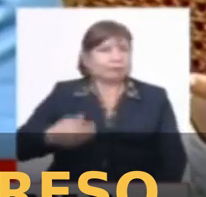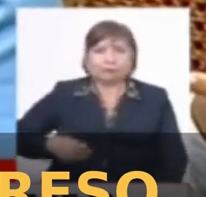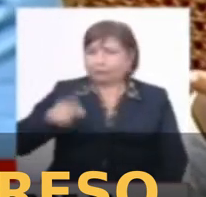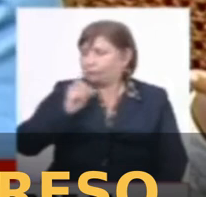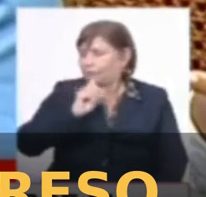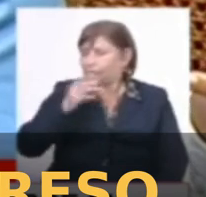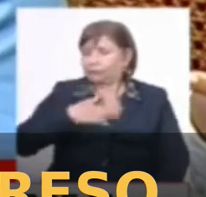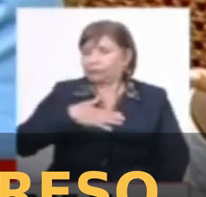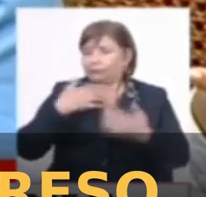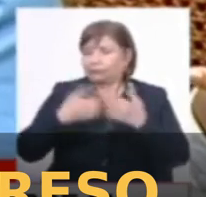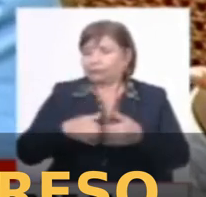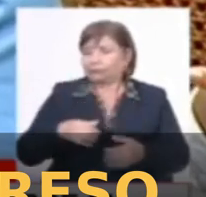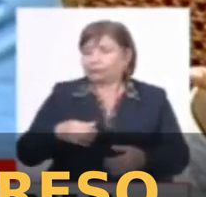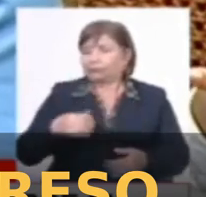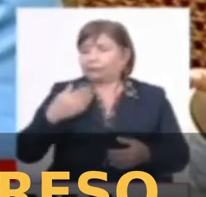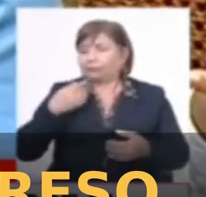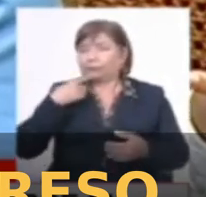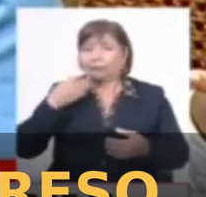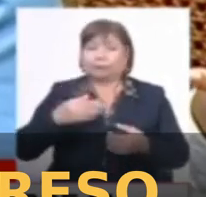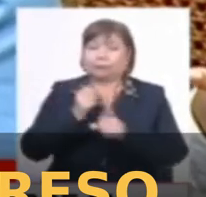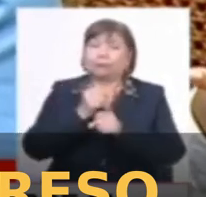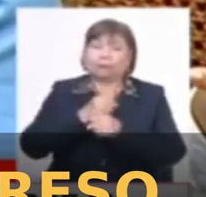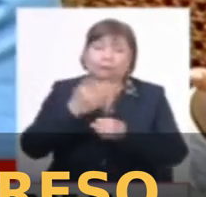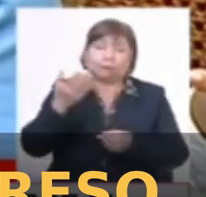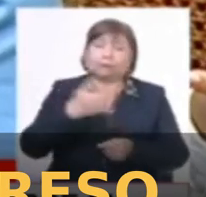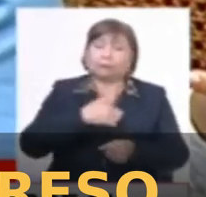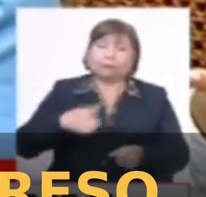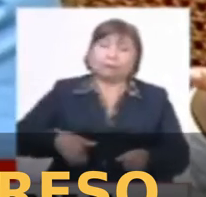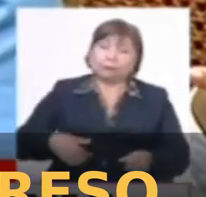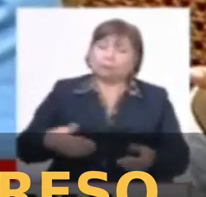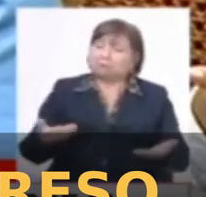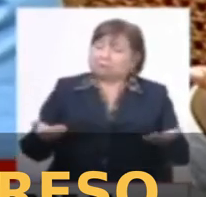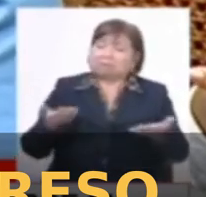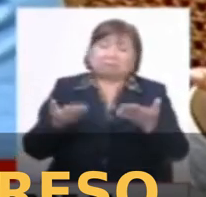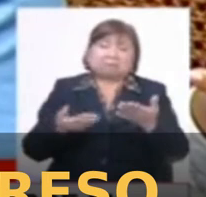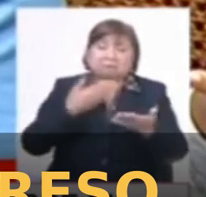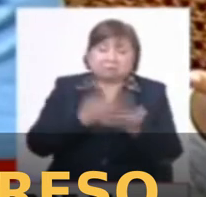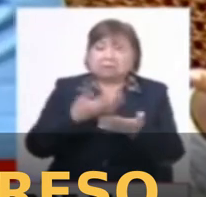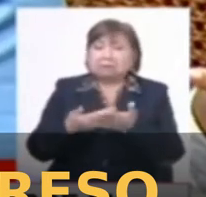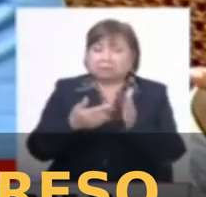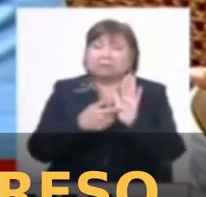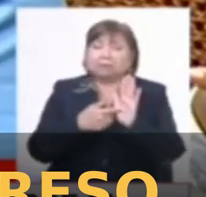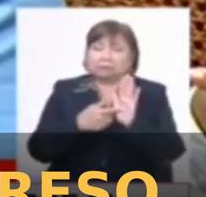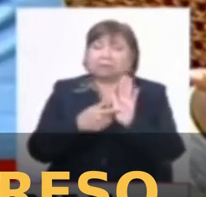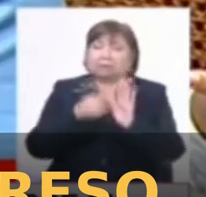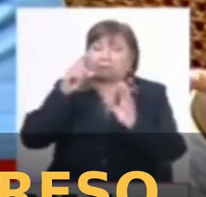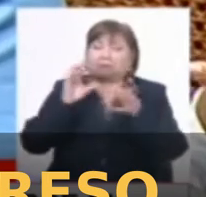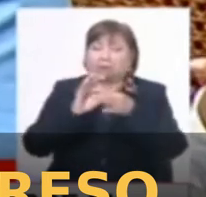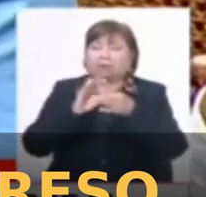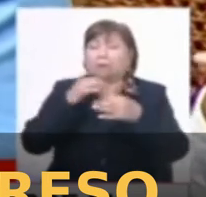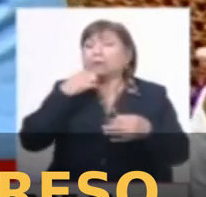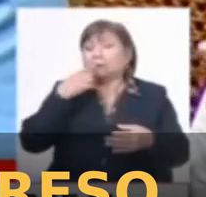presidente. Esa es la labor que cumplía el señor presidente y que han sido corroboradas por un colaborador que ha